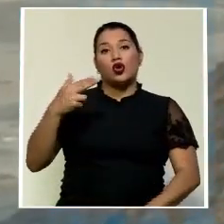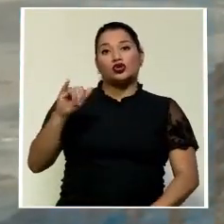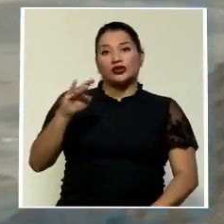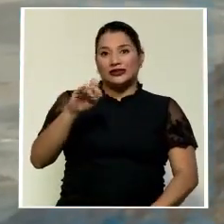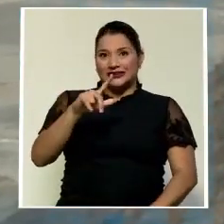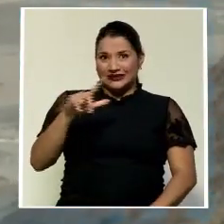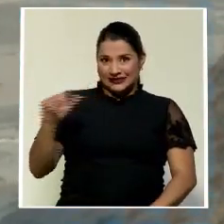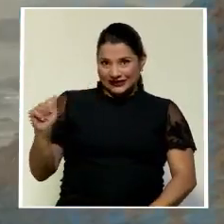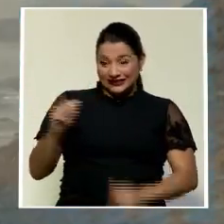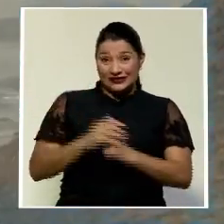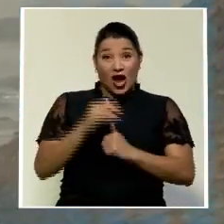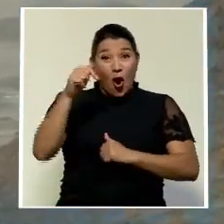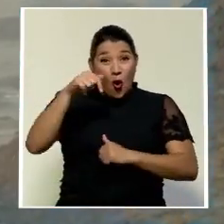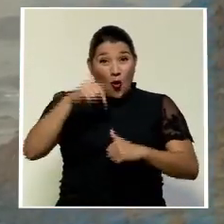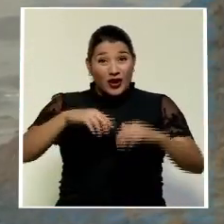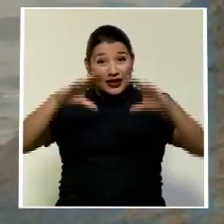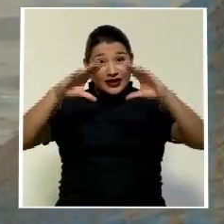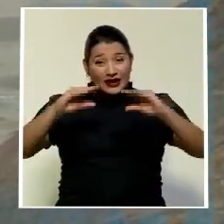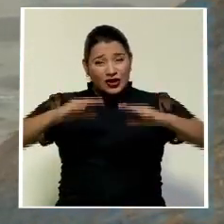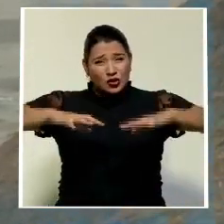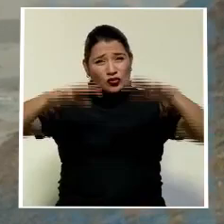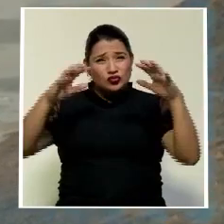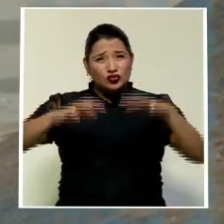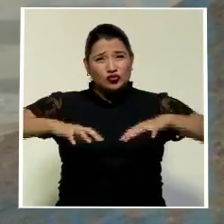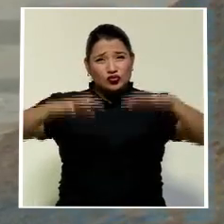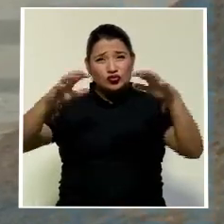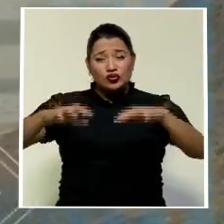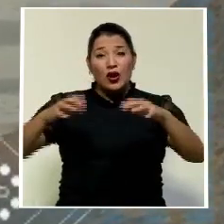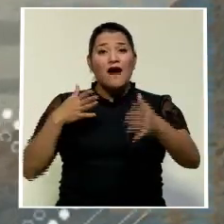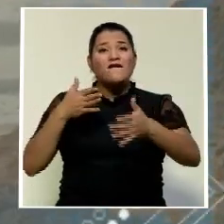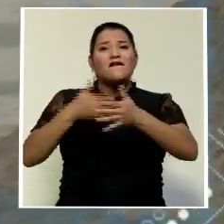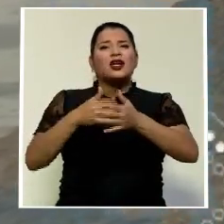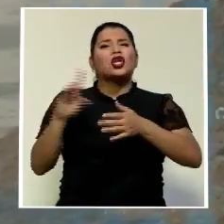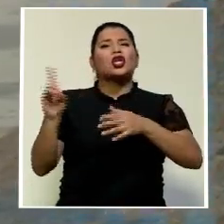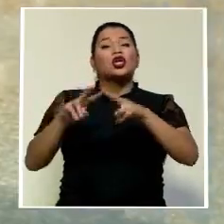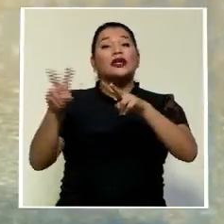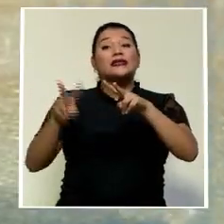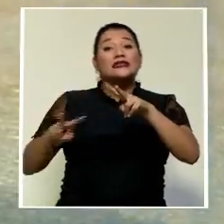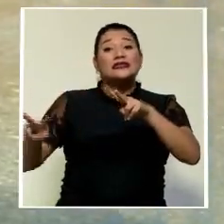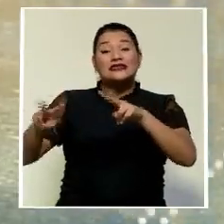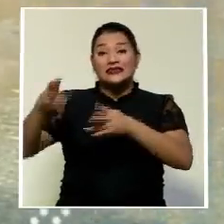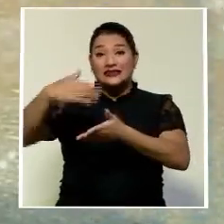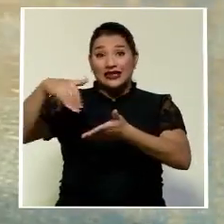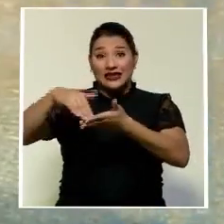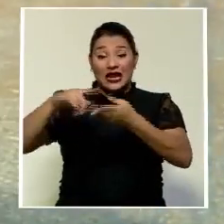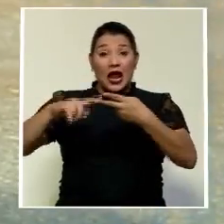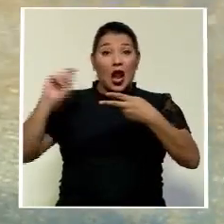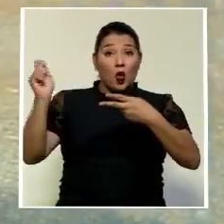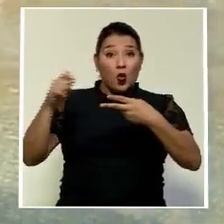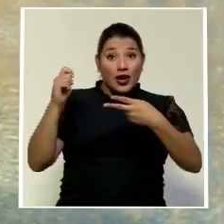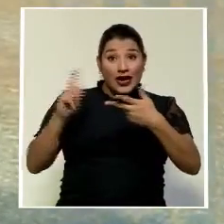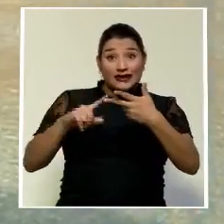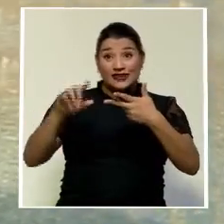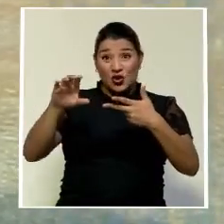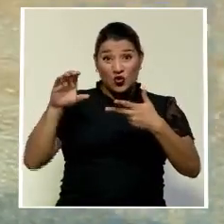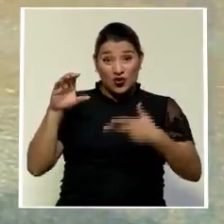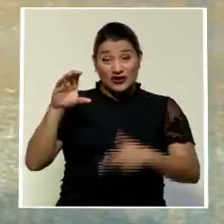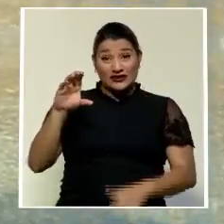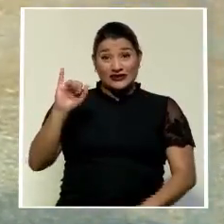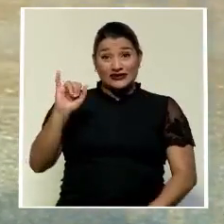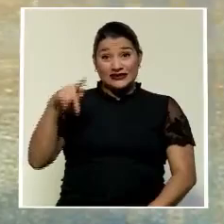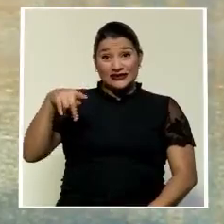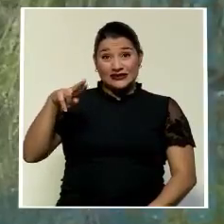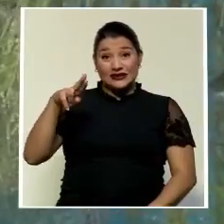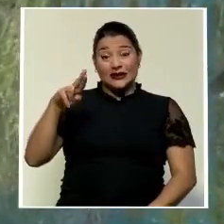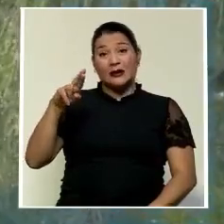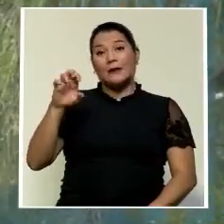que afectaron al país esta tarde provocaron anegamiento en sectores del Valle Central y Guanacaste. En Cipreses de Curridabat las calles se inundaron por